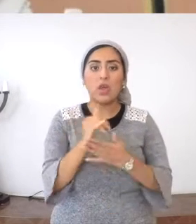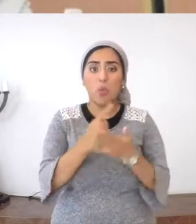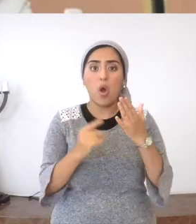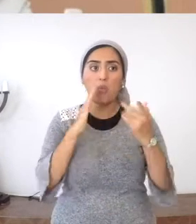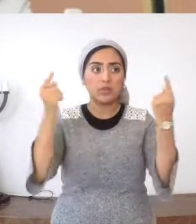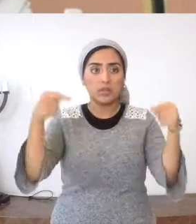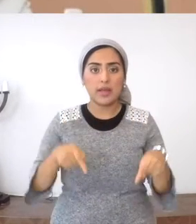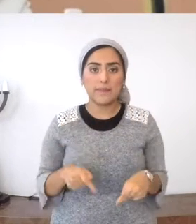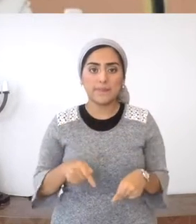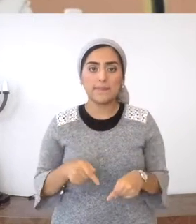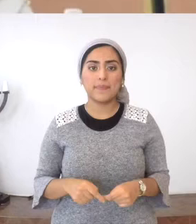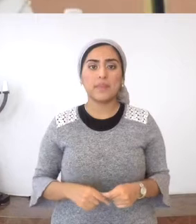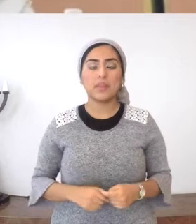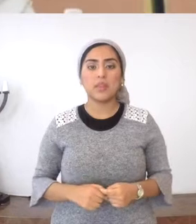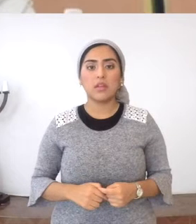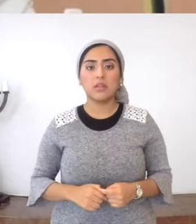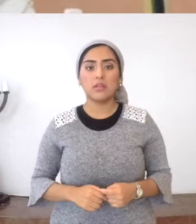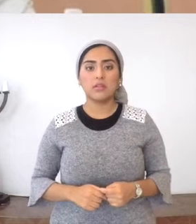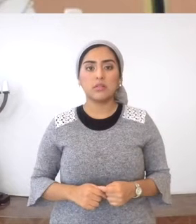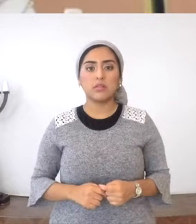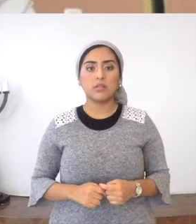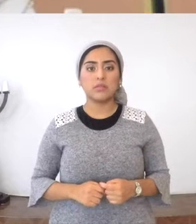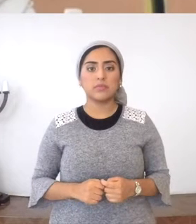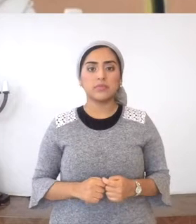el verso 11 Esto es lo que Si viene